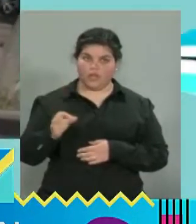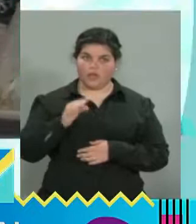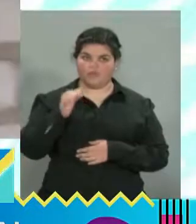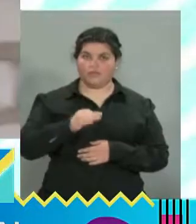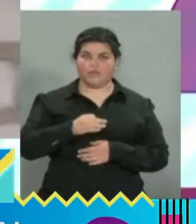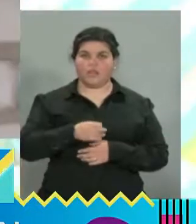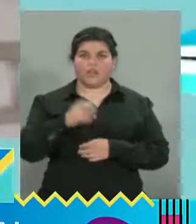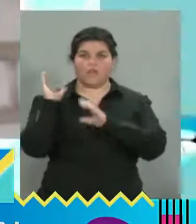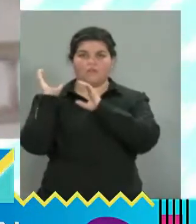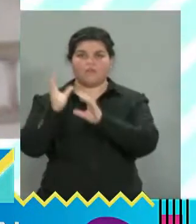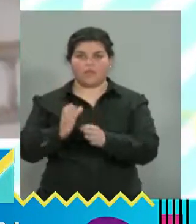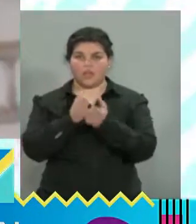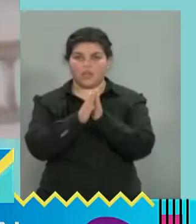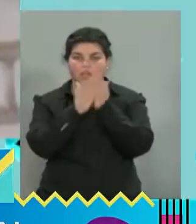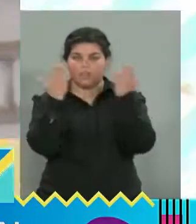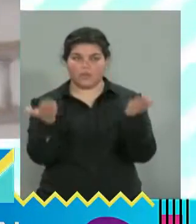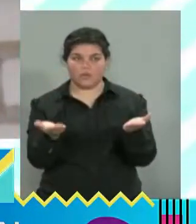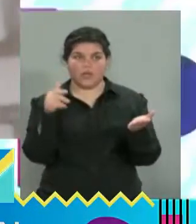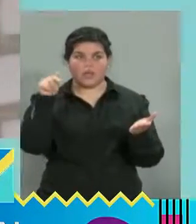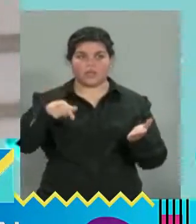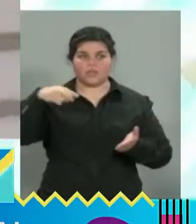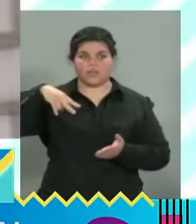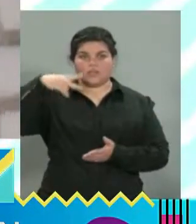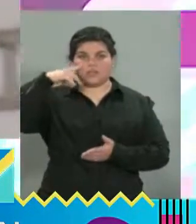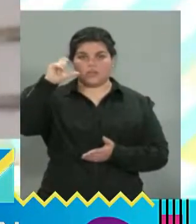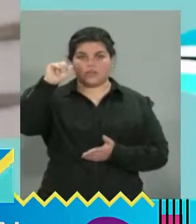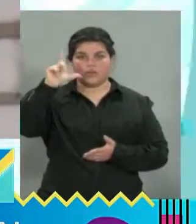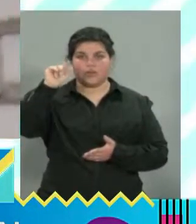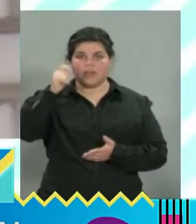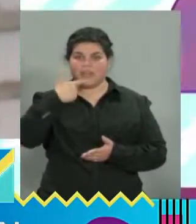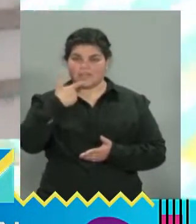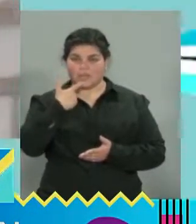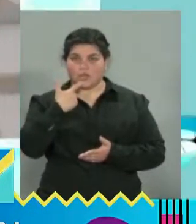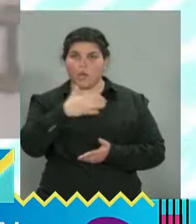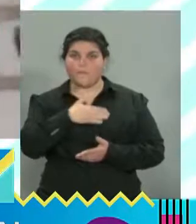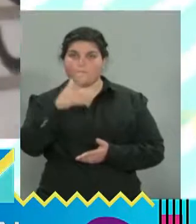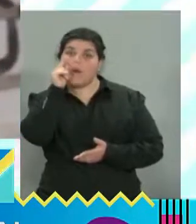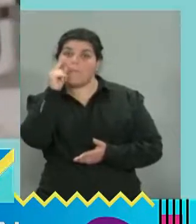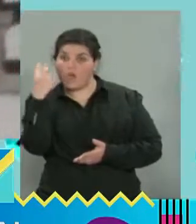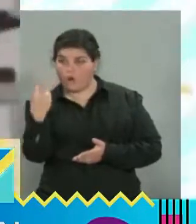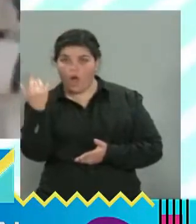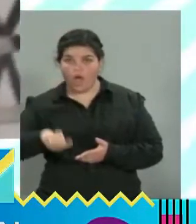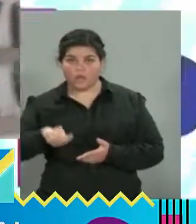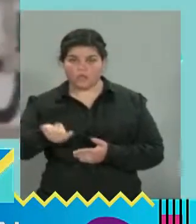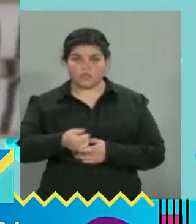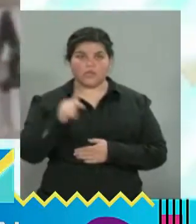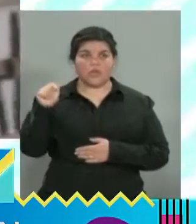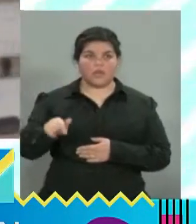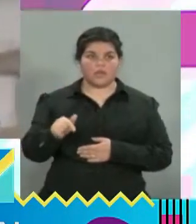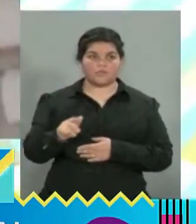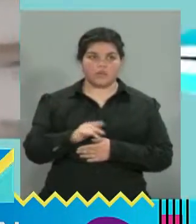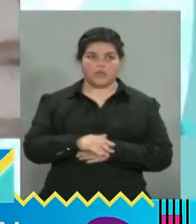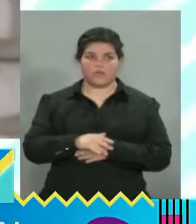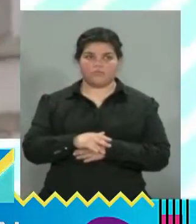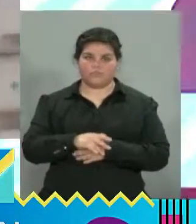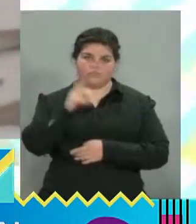Libro. En la Feria del Libro trajimos el cuento Nicolás tiene dos papás, que es el cuento chileno, que es el cuento que más recursos de amparo ha tenido, porque hay